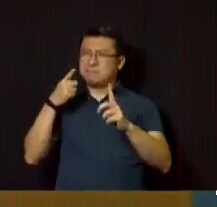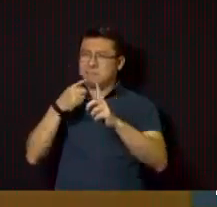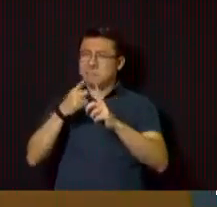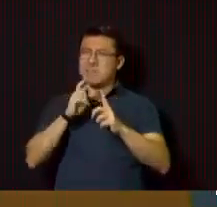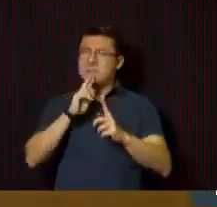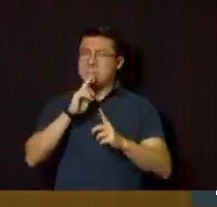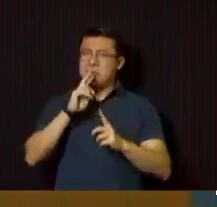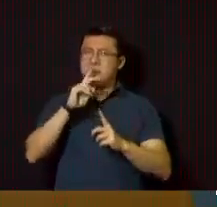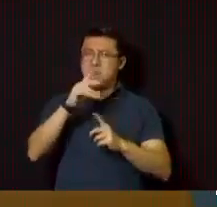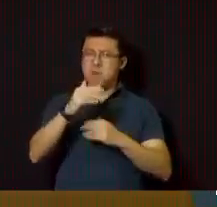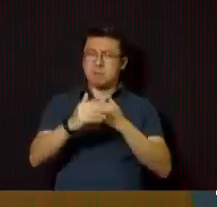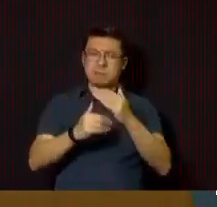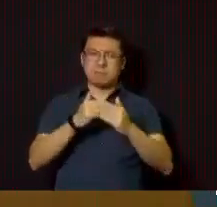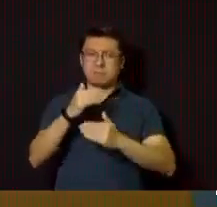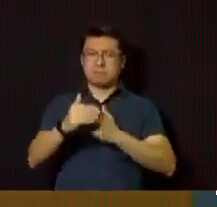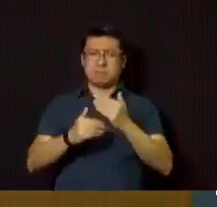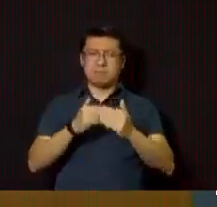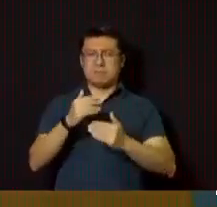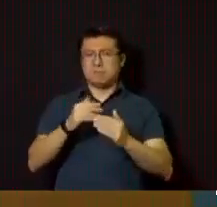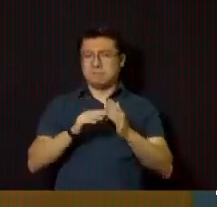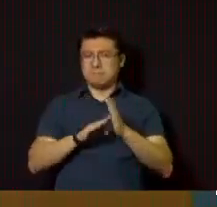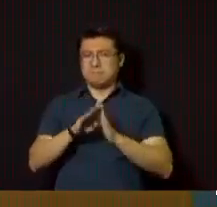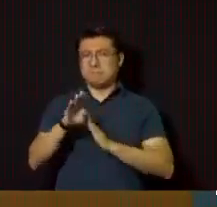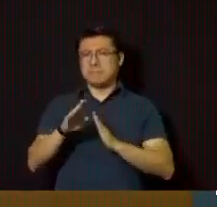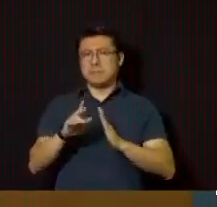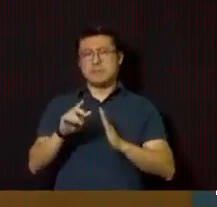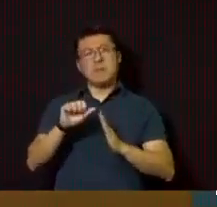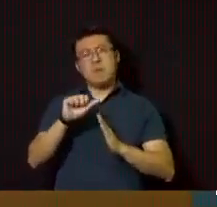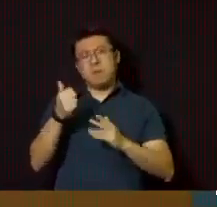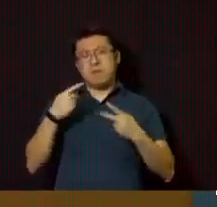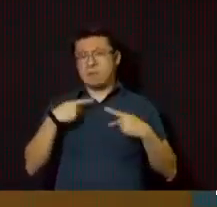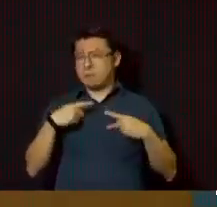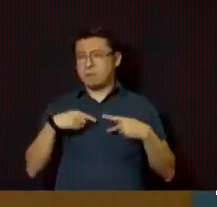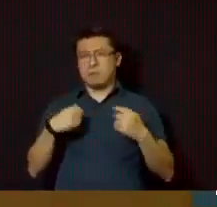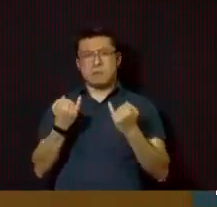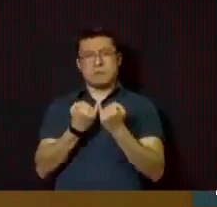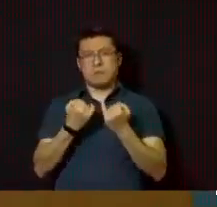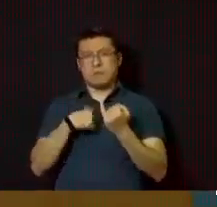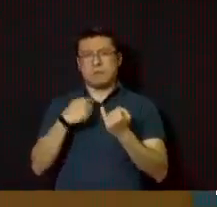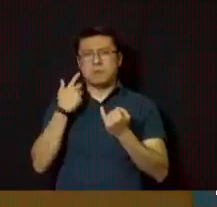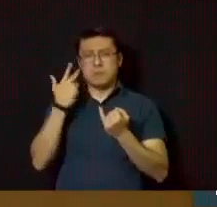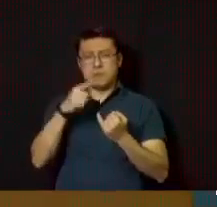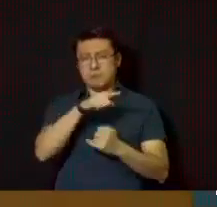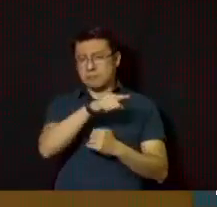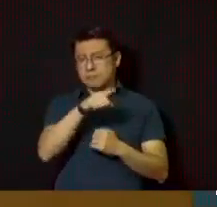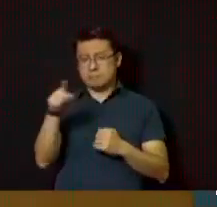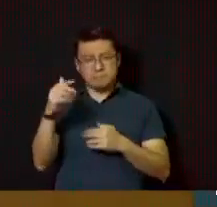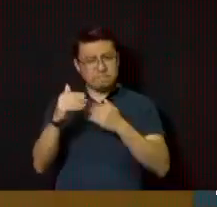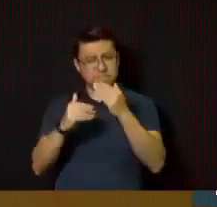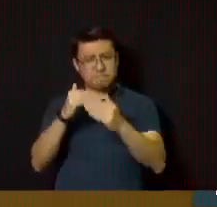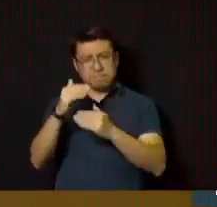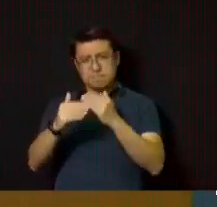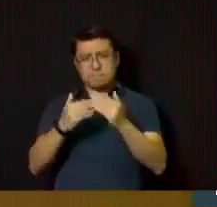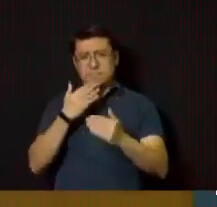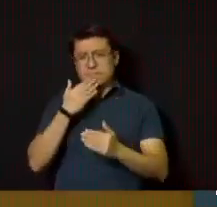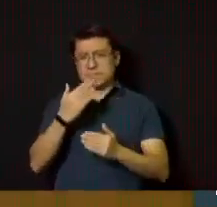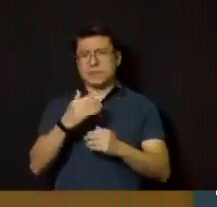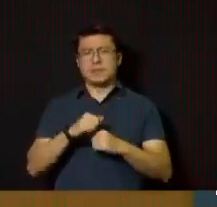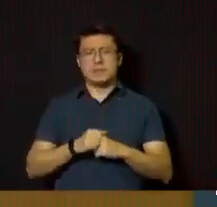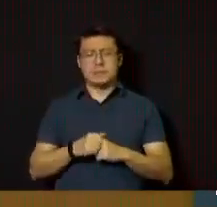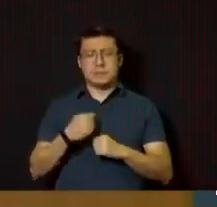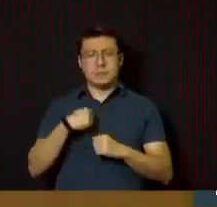Y eso es lo que yo quería con los demás también, que les vaya bien. Y no quería decepcionar a nadie,